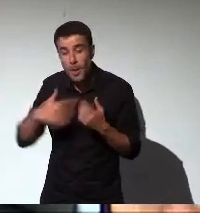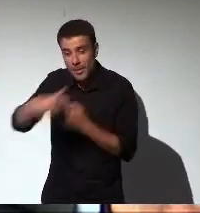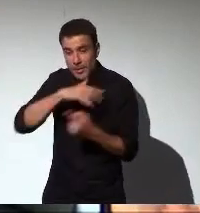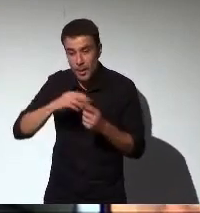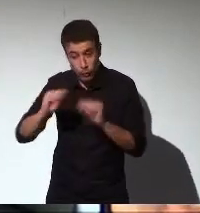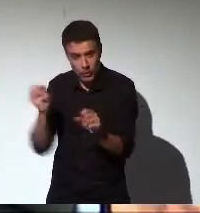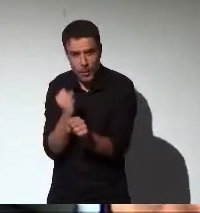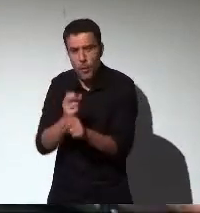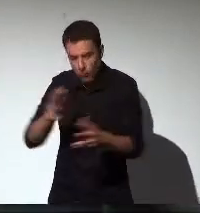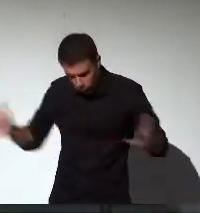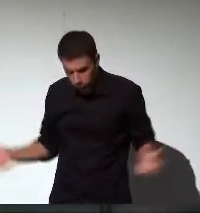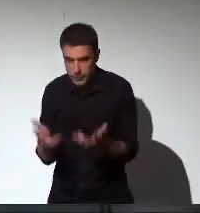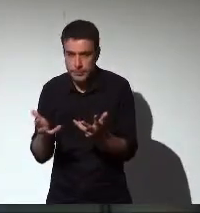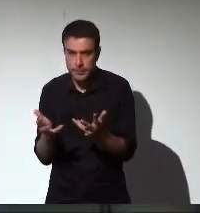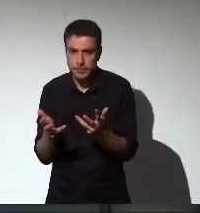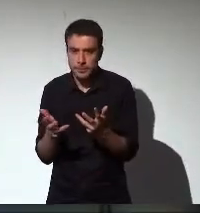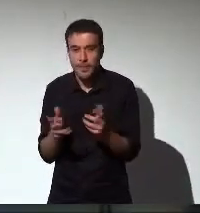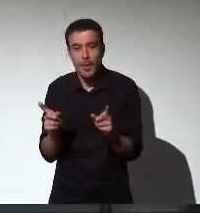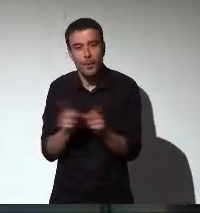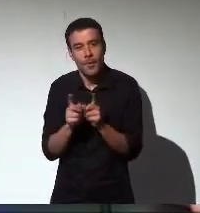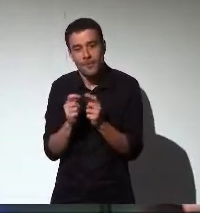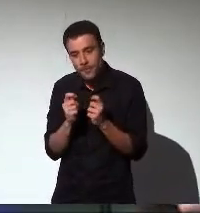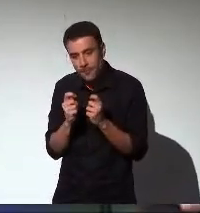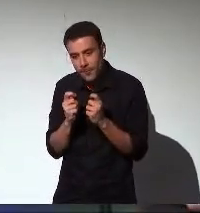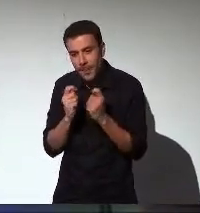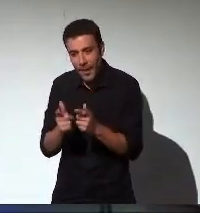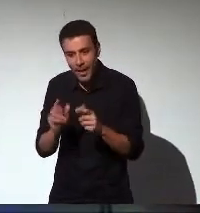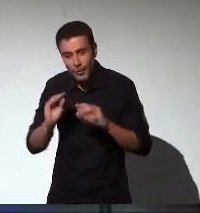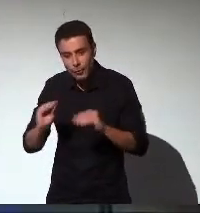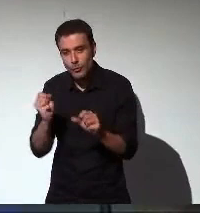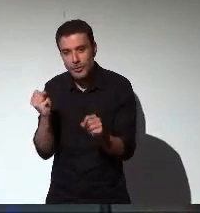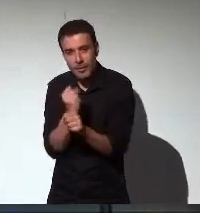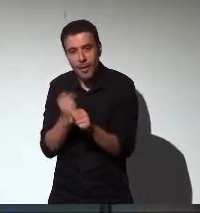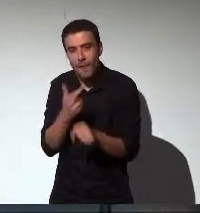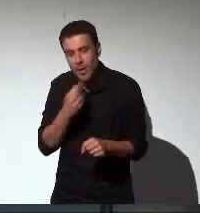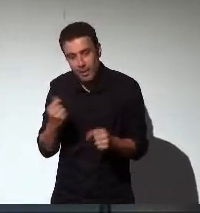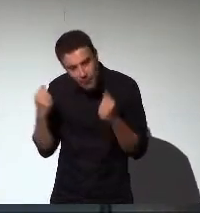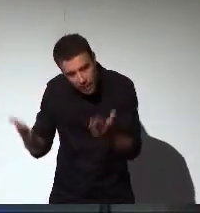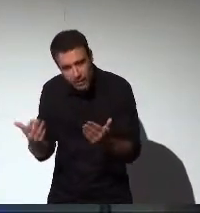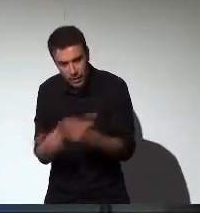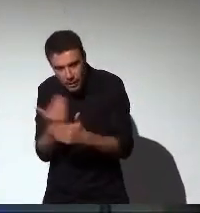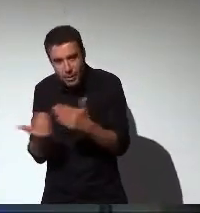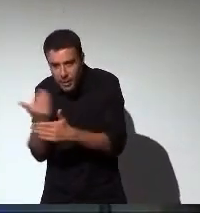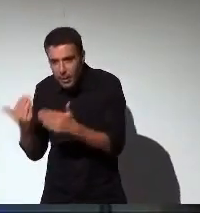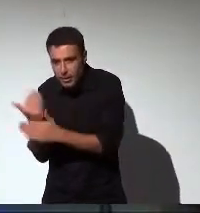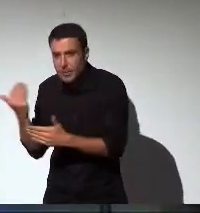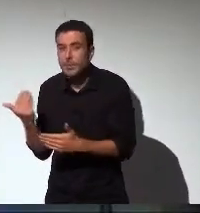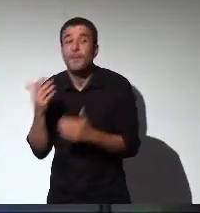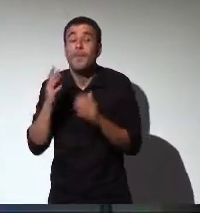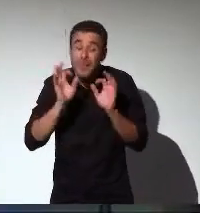ambiental, para hacerles más fácil la tarea en su día a día y, sobre